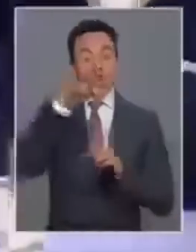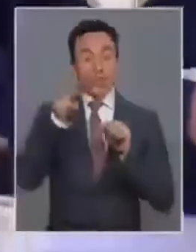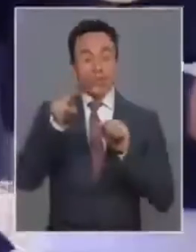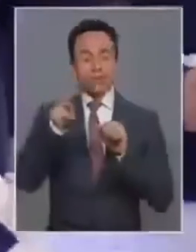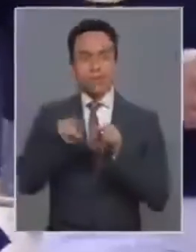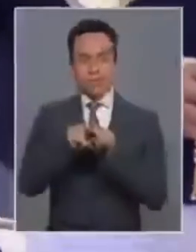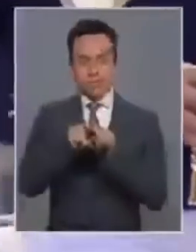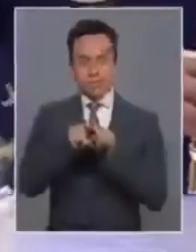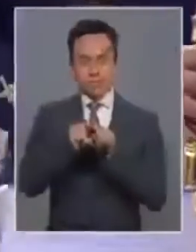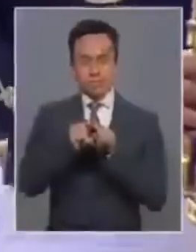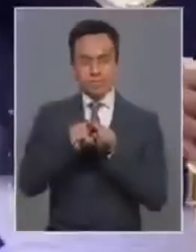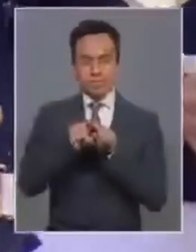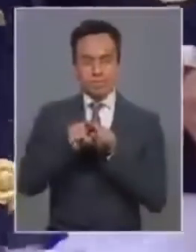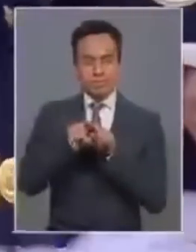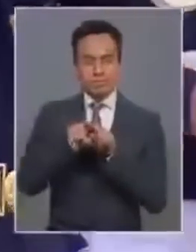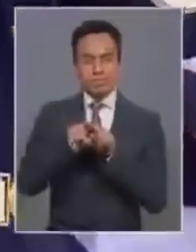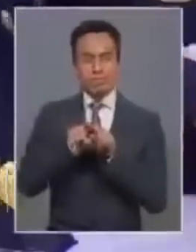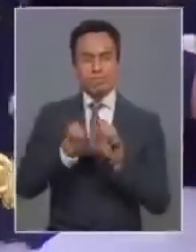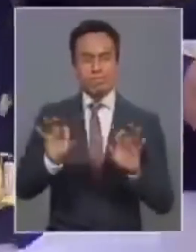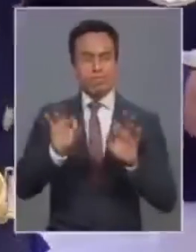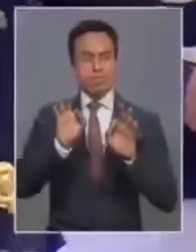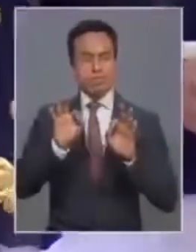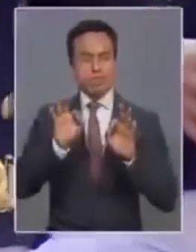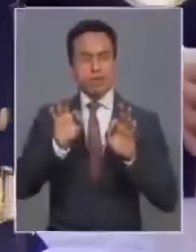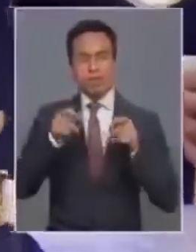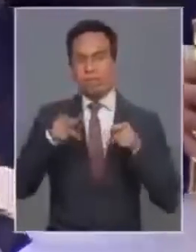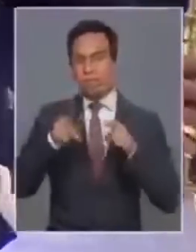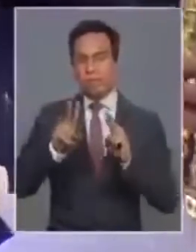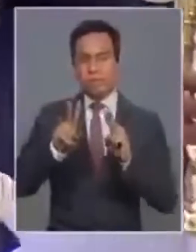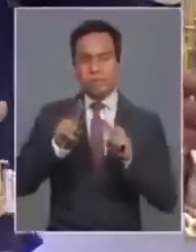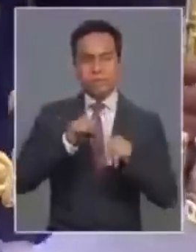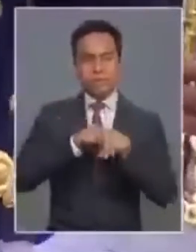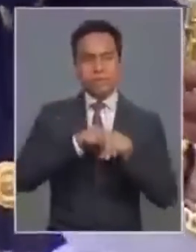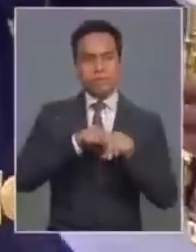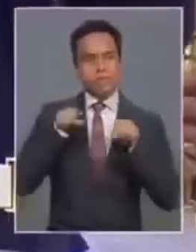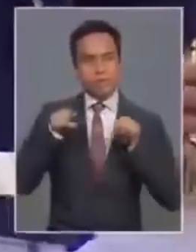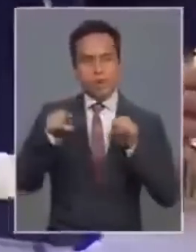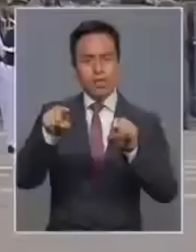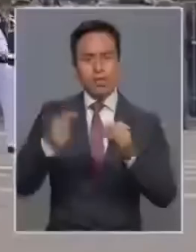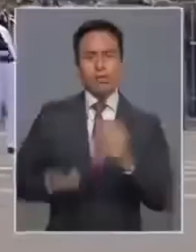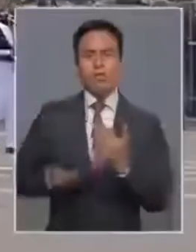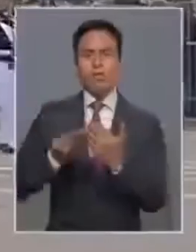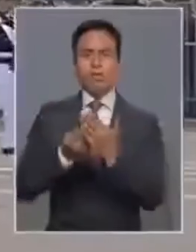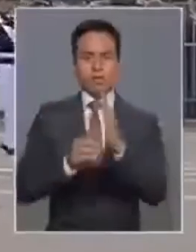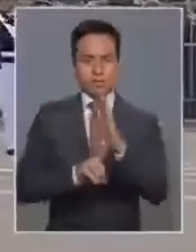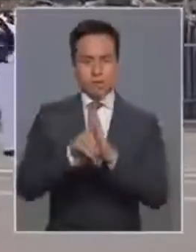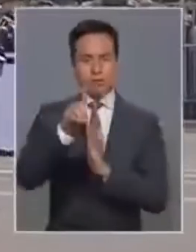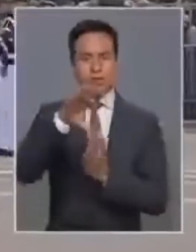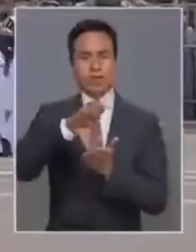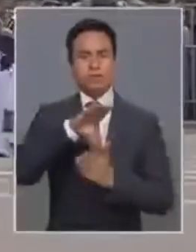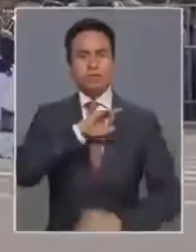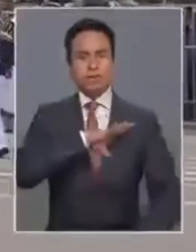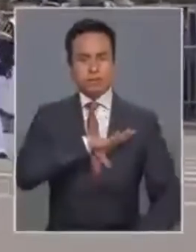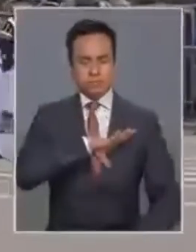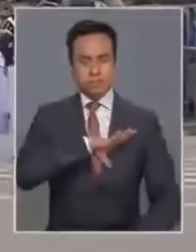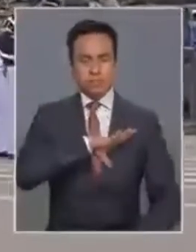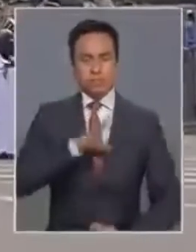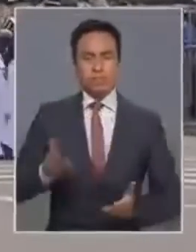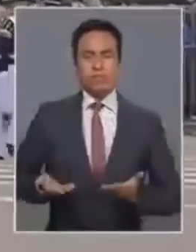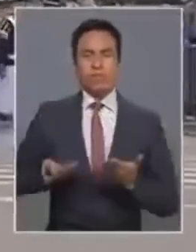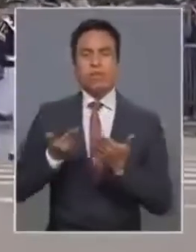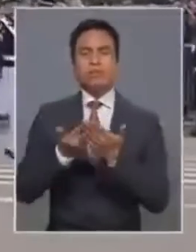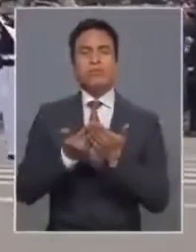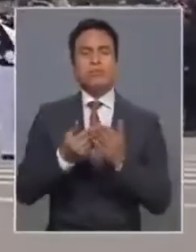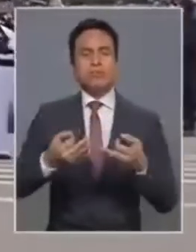sin desnaturalizar su función principal, le permite al mismo tiempo contribuir al desarrollo nacional, dando